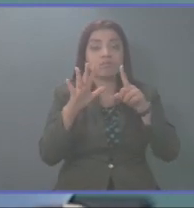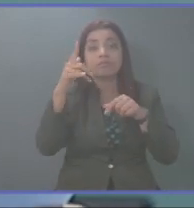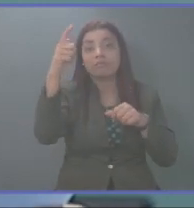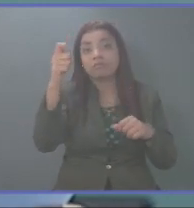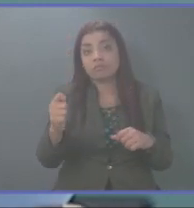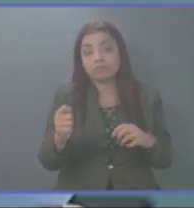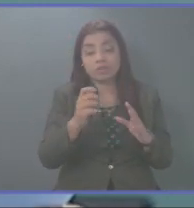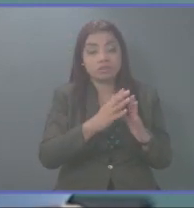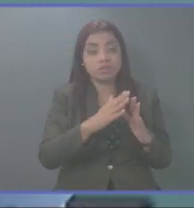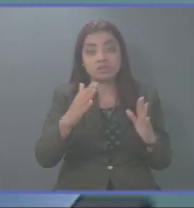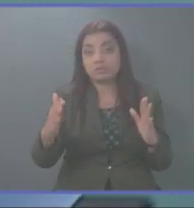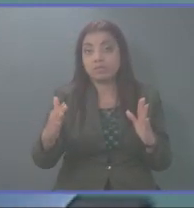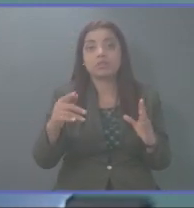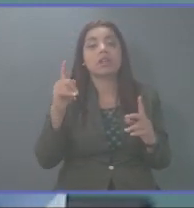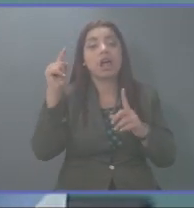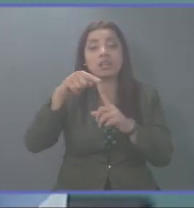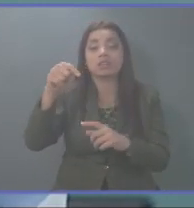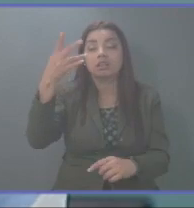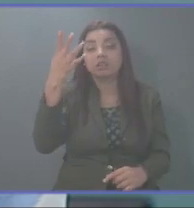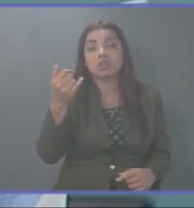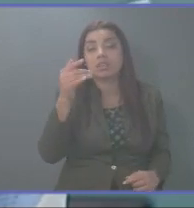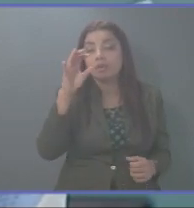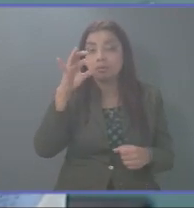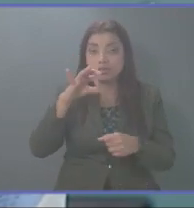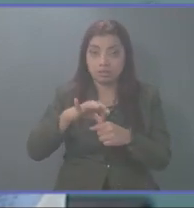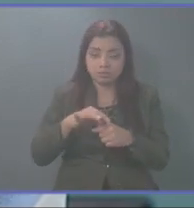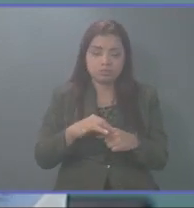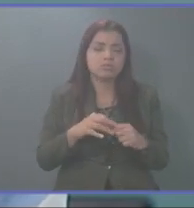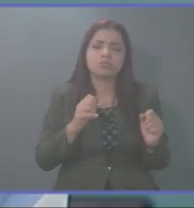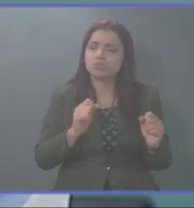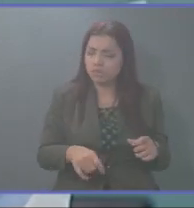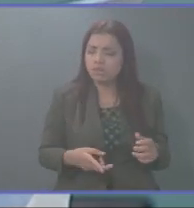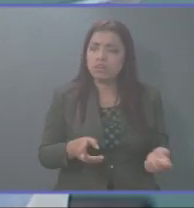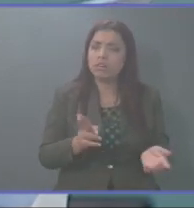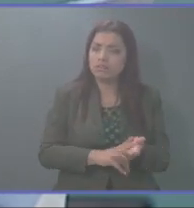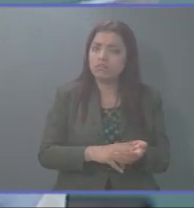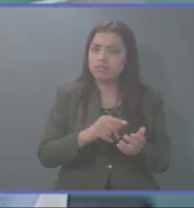electoral y el día de la votación, quienes podrán ser inscritos en el